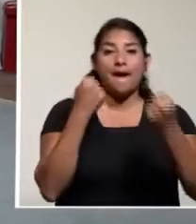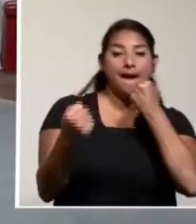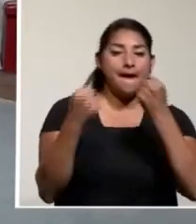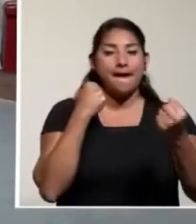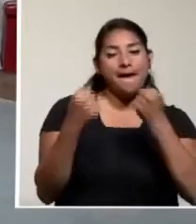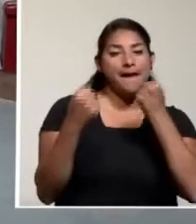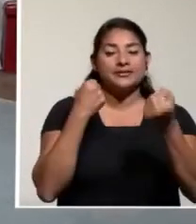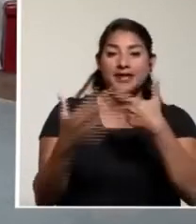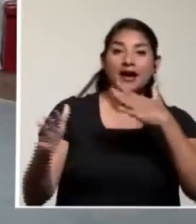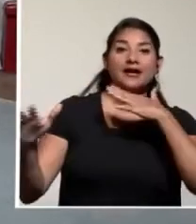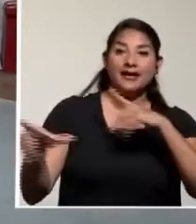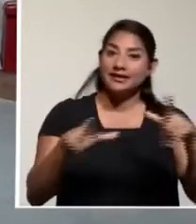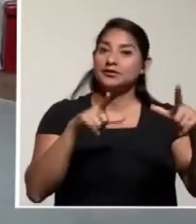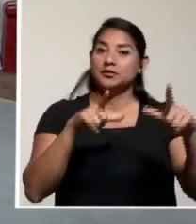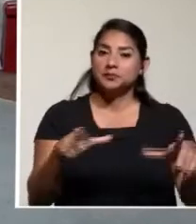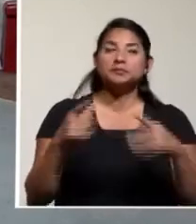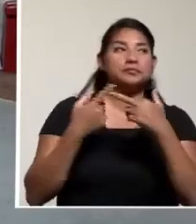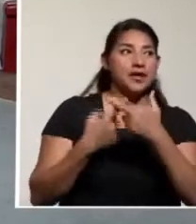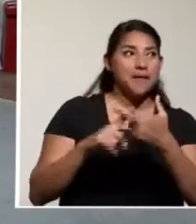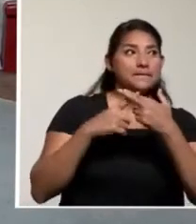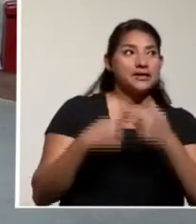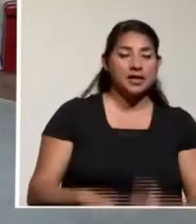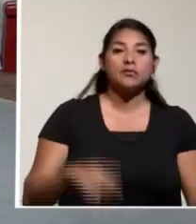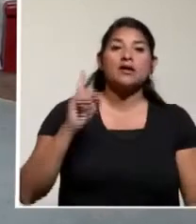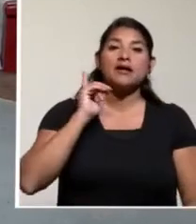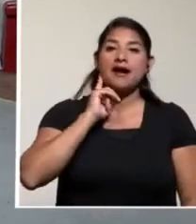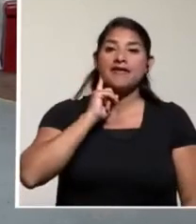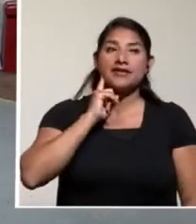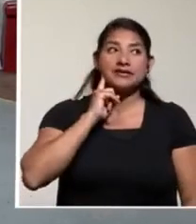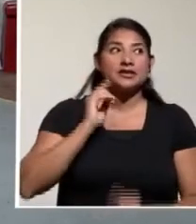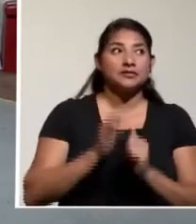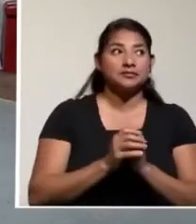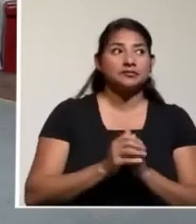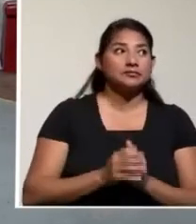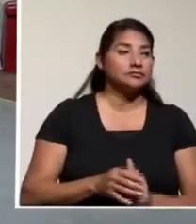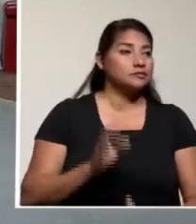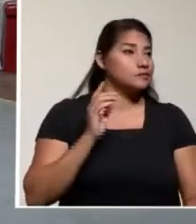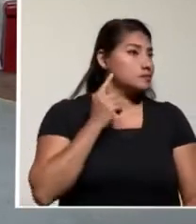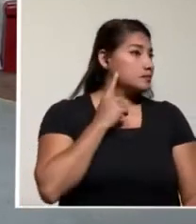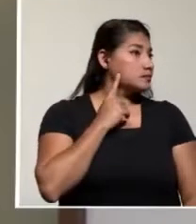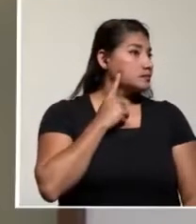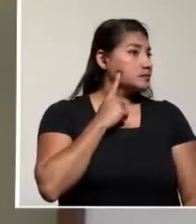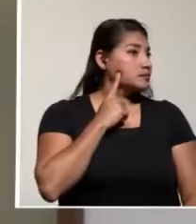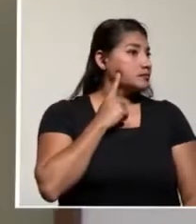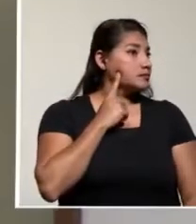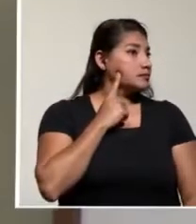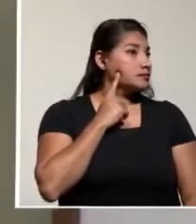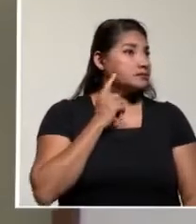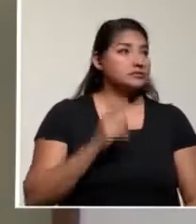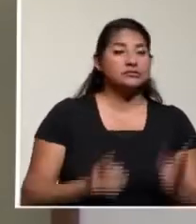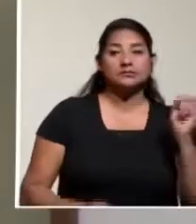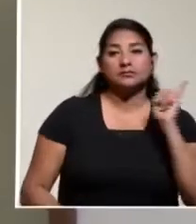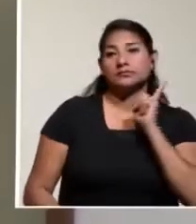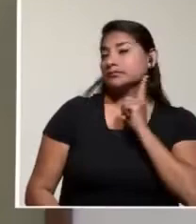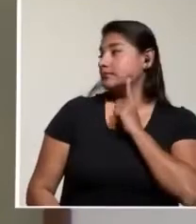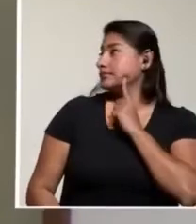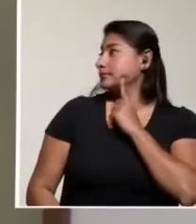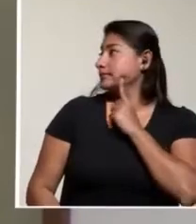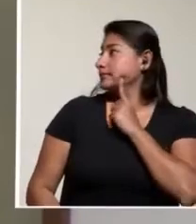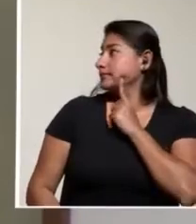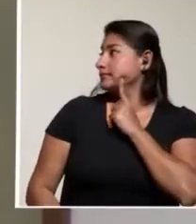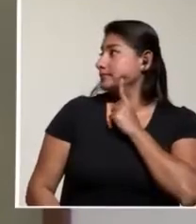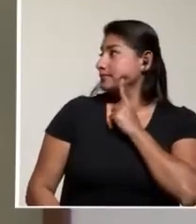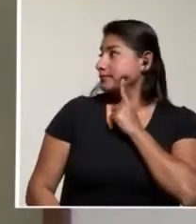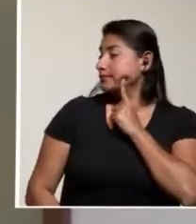Vamos, listo, ya. Empezamos con la cabeza a un lado. Se queda ahí. Y al otro. Y vamos